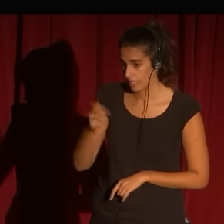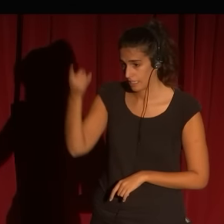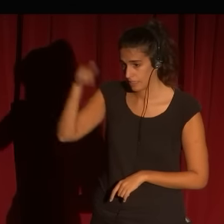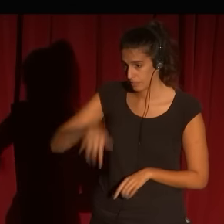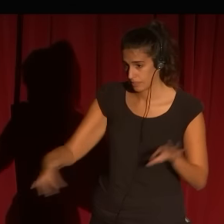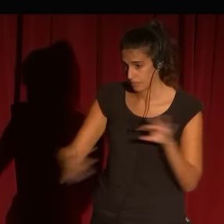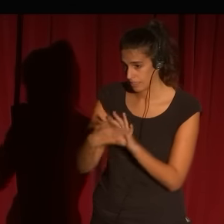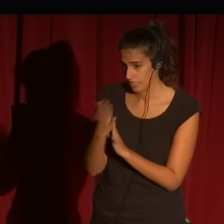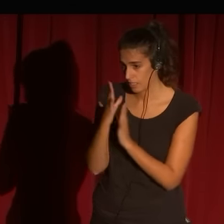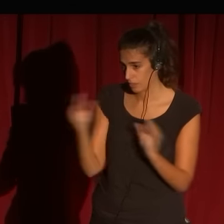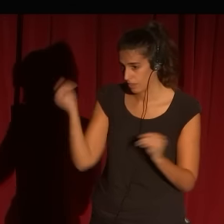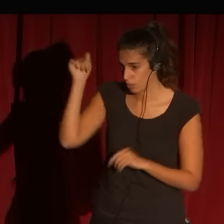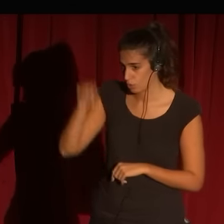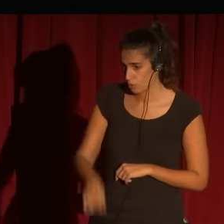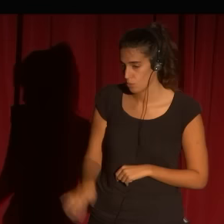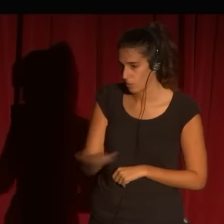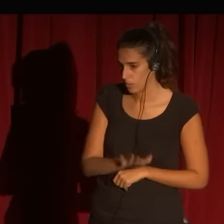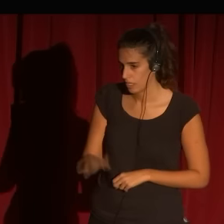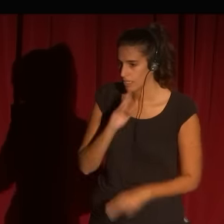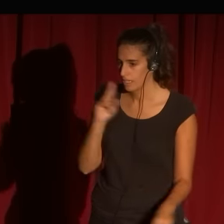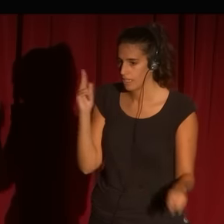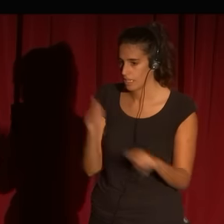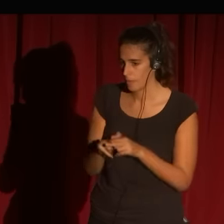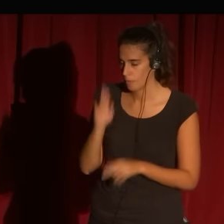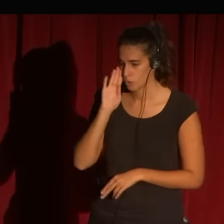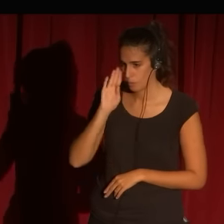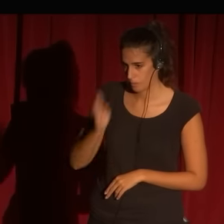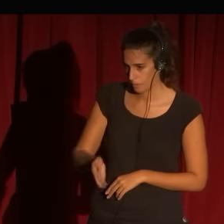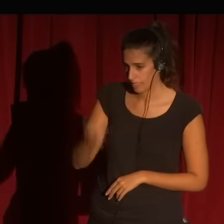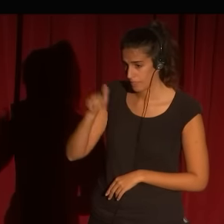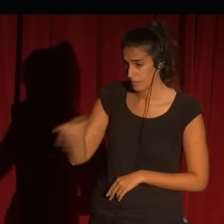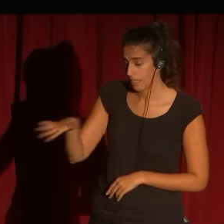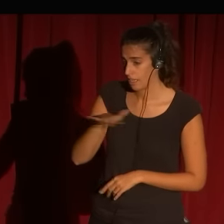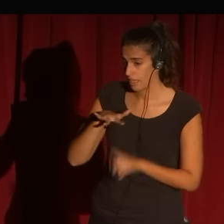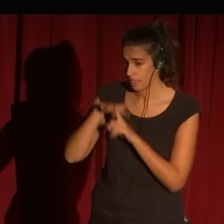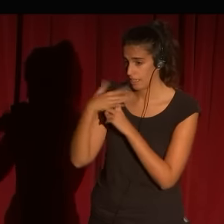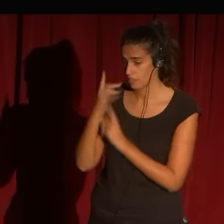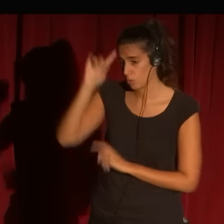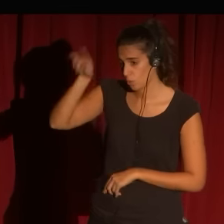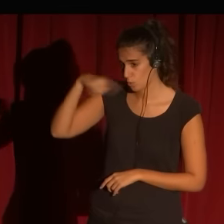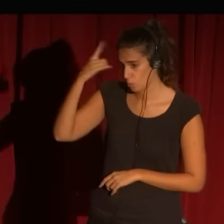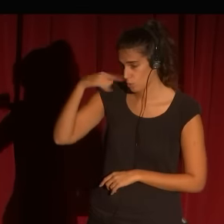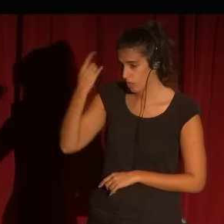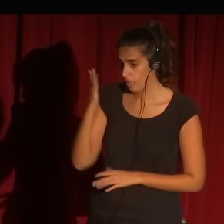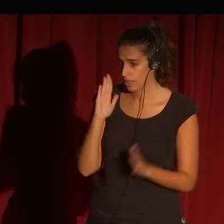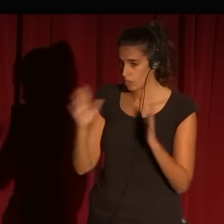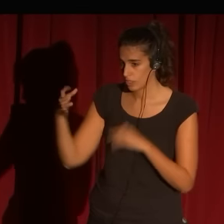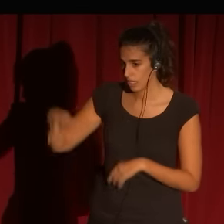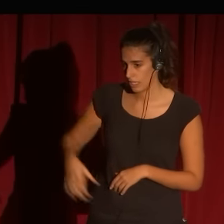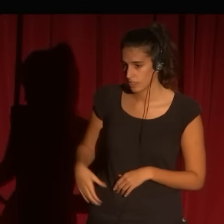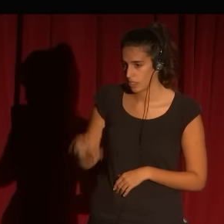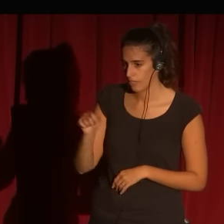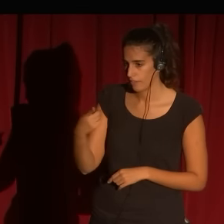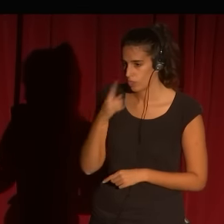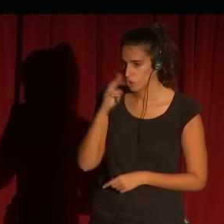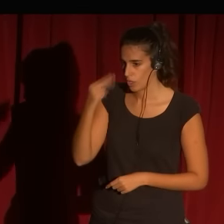también a los Países Bajos del sur meridionales lo que ahora llamamos Bélgica al entorno cultural de los chidu es Alberto de